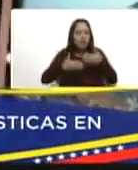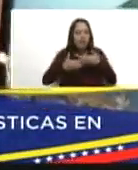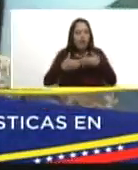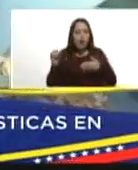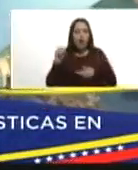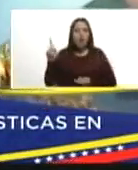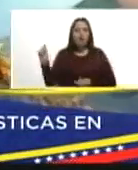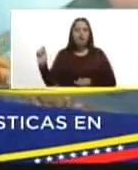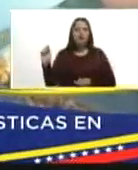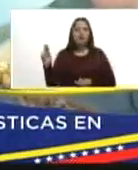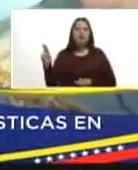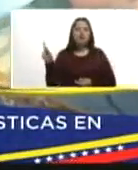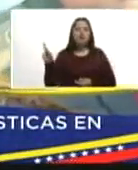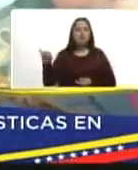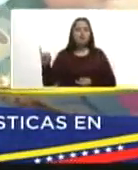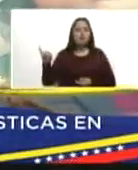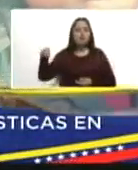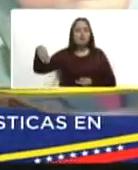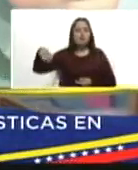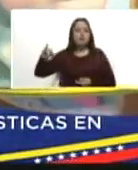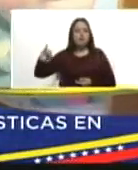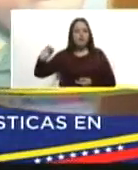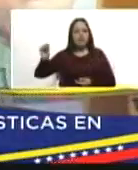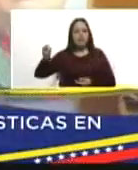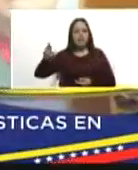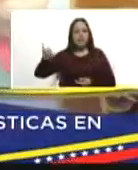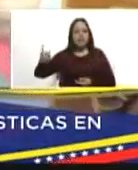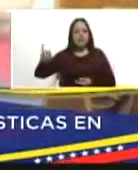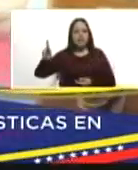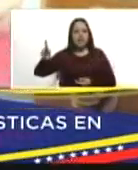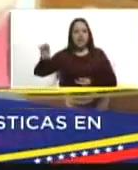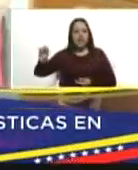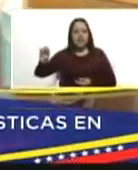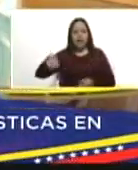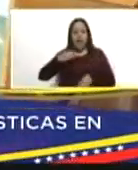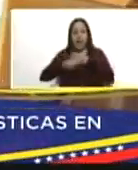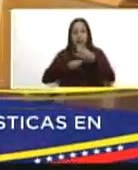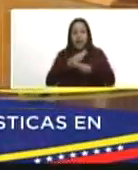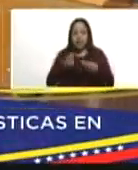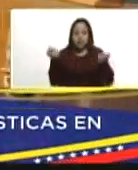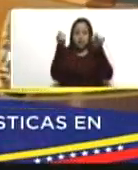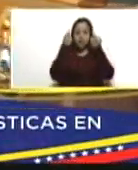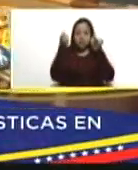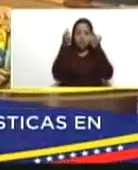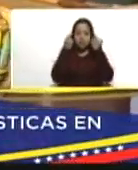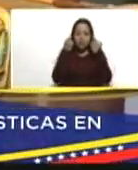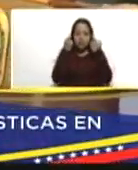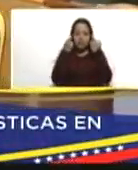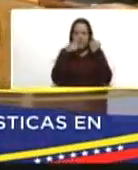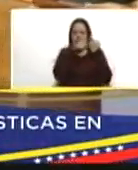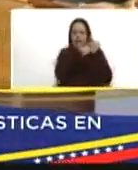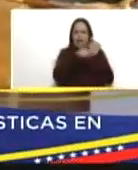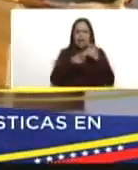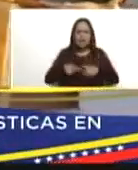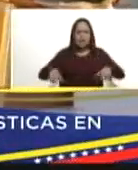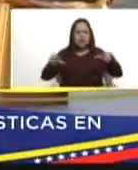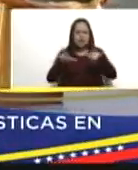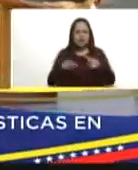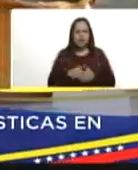turimiquire a recibir una instrucción allá en el